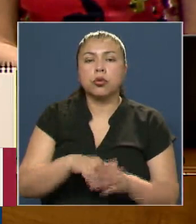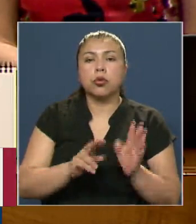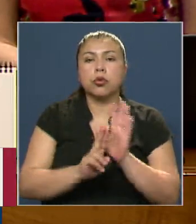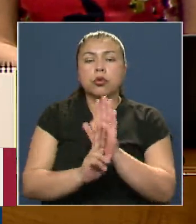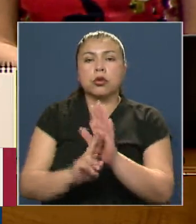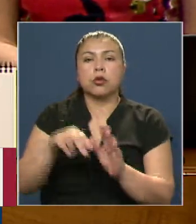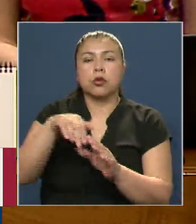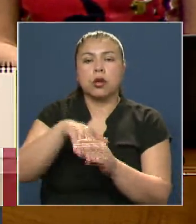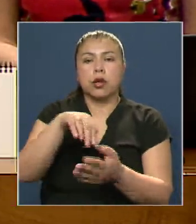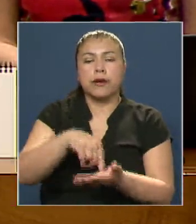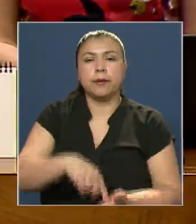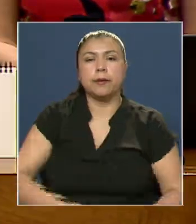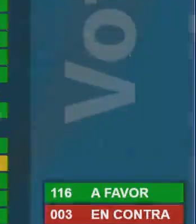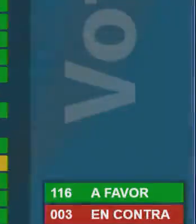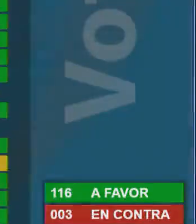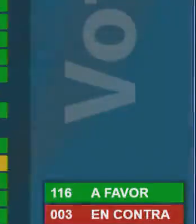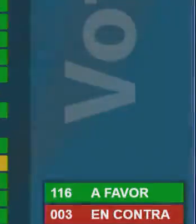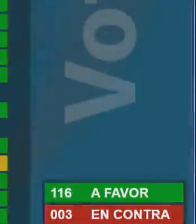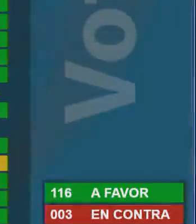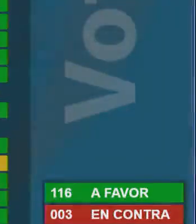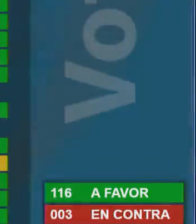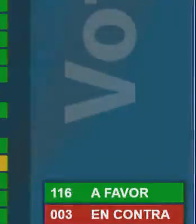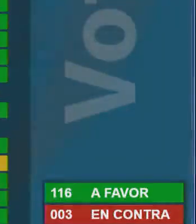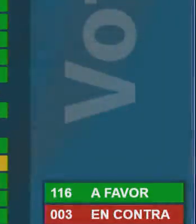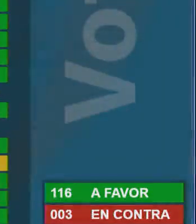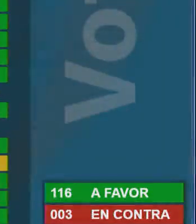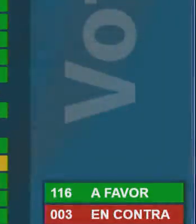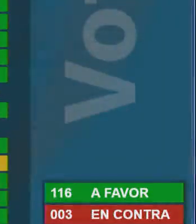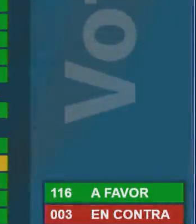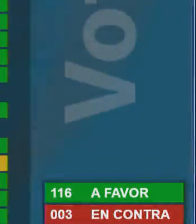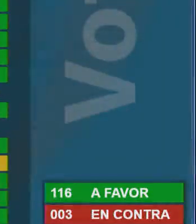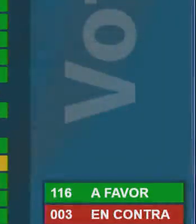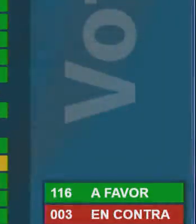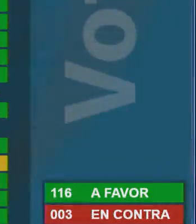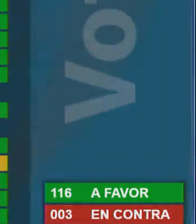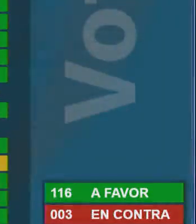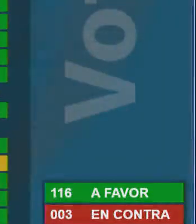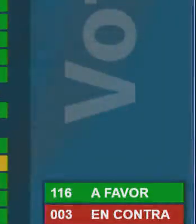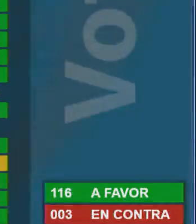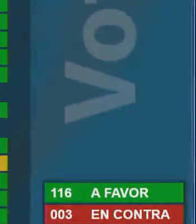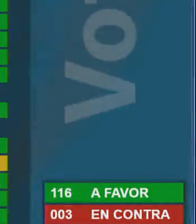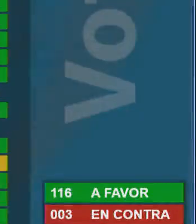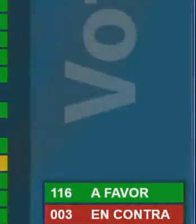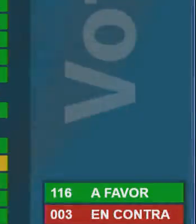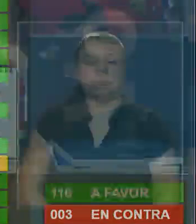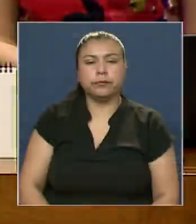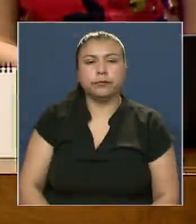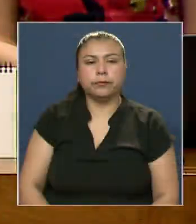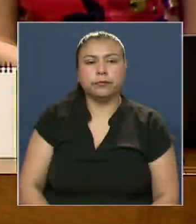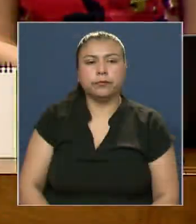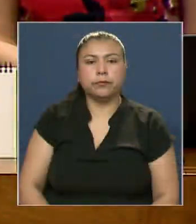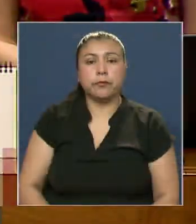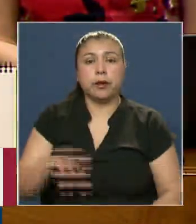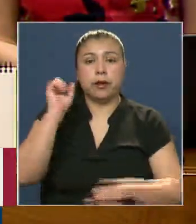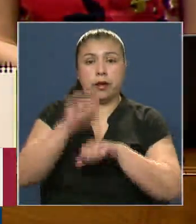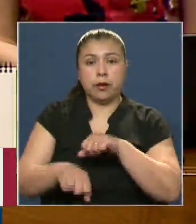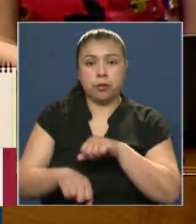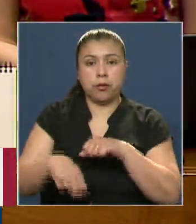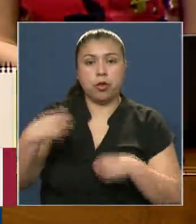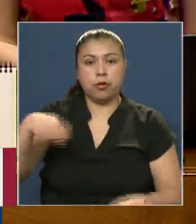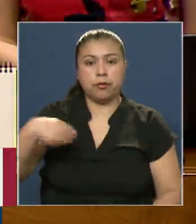Resultado de la votación. Por la afirmativa, 116 votos, 3 en contra, 9 por la abstención. Aprobado.